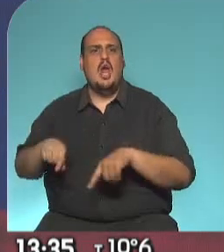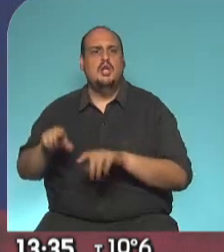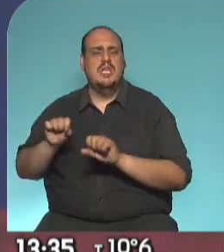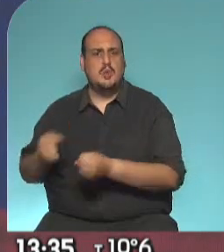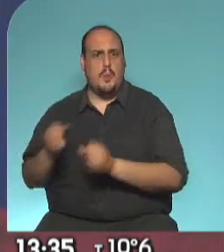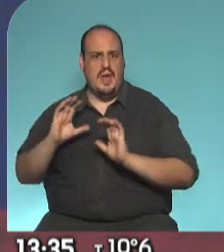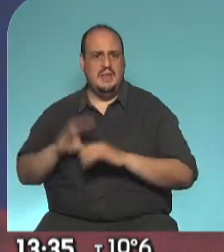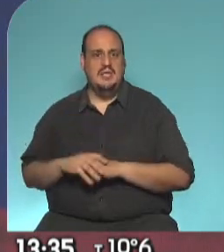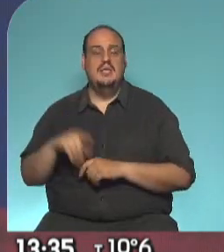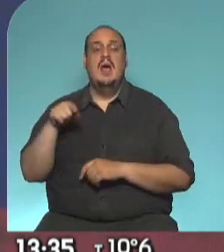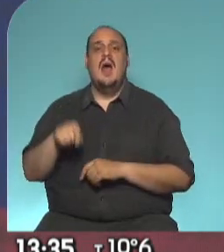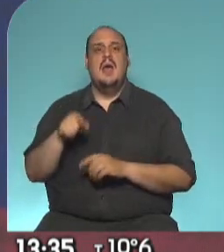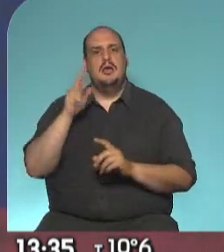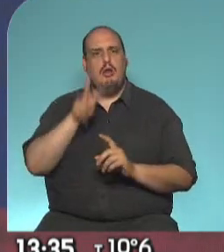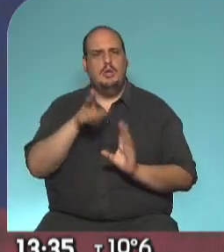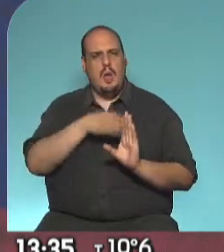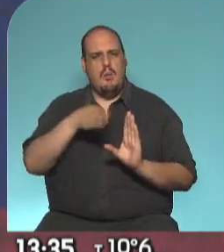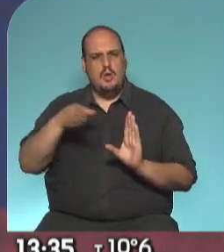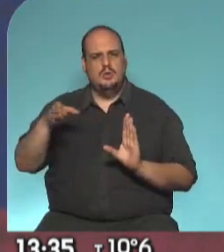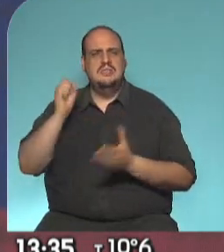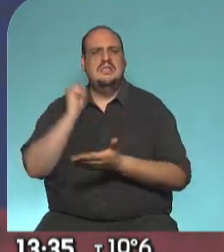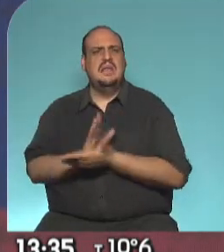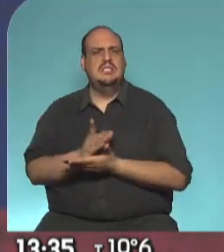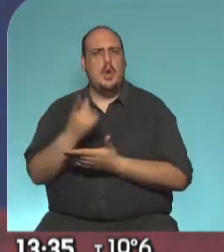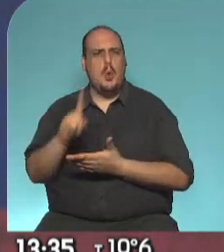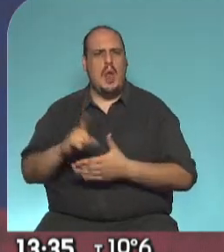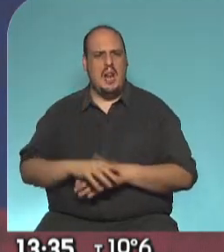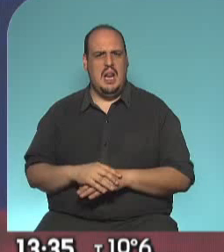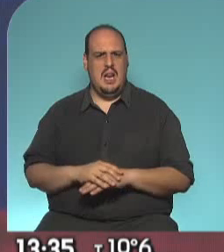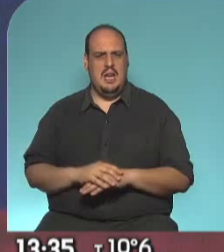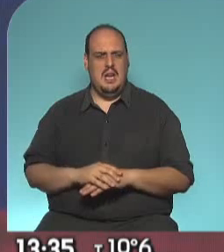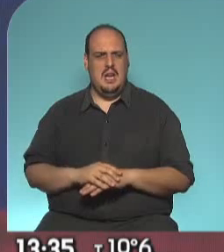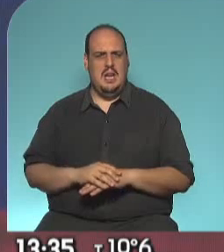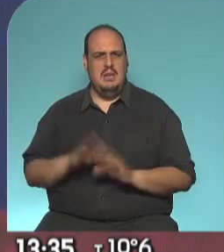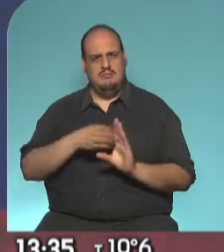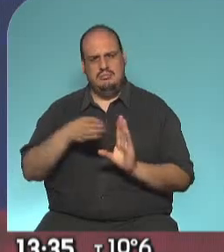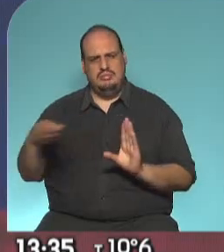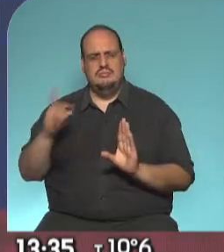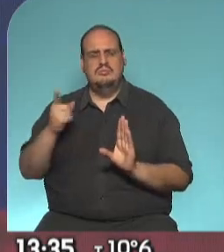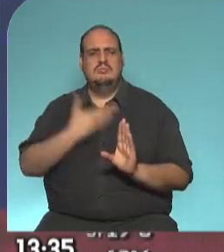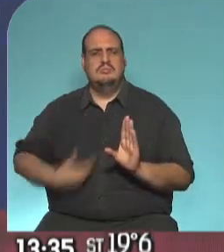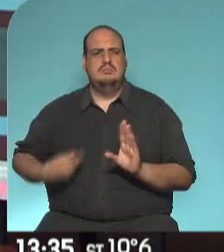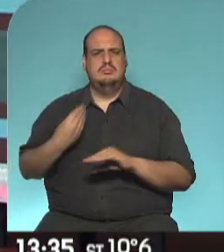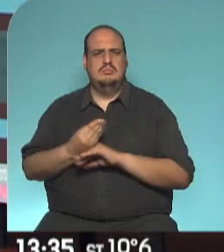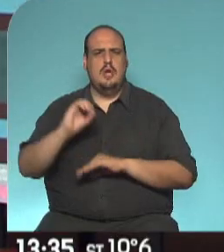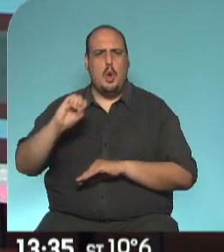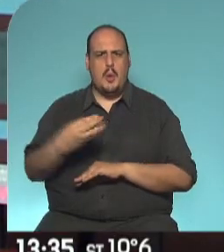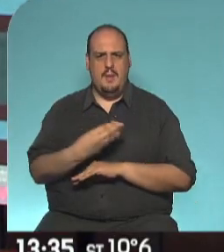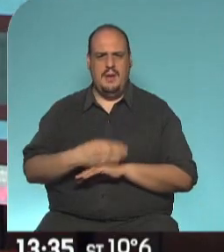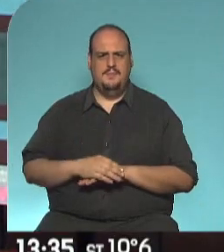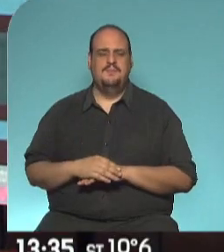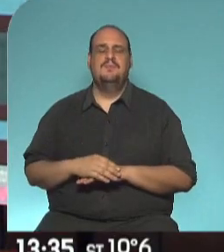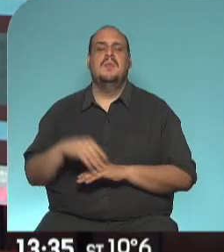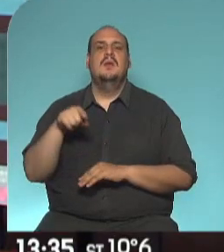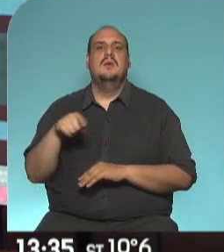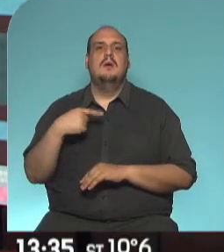ley que abrió la puerta. Sigamos viendo otras de las sanciones que se fueron implementando durante el mandato de Obama. Lo importante, me parece, desde mi punto de